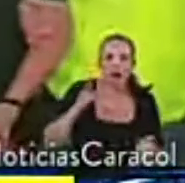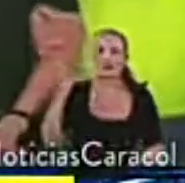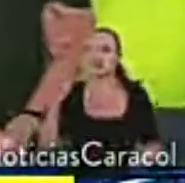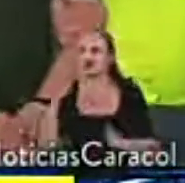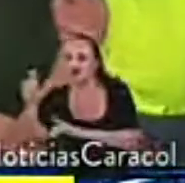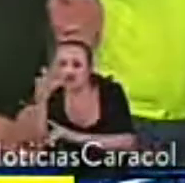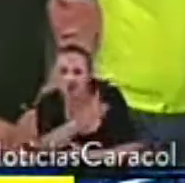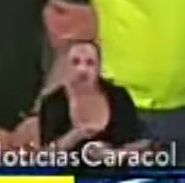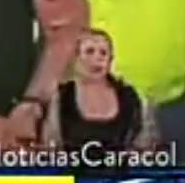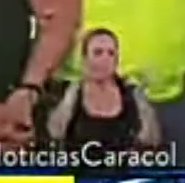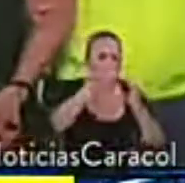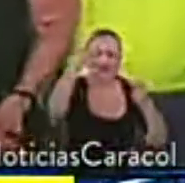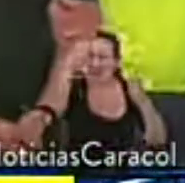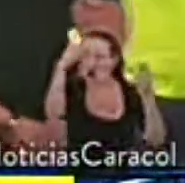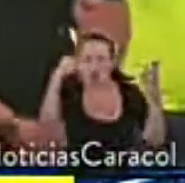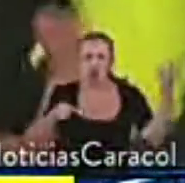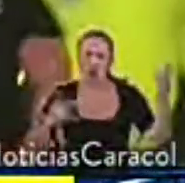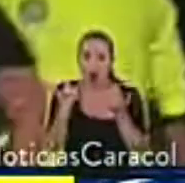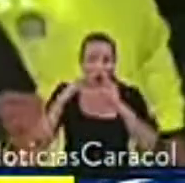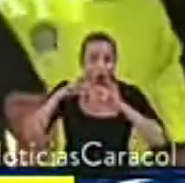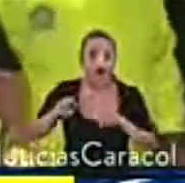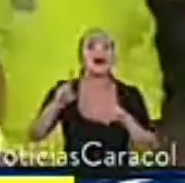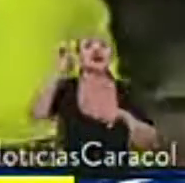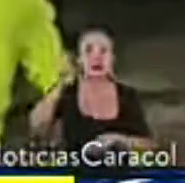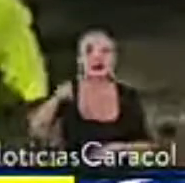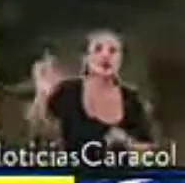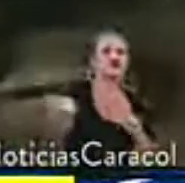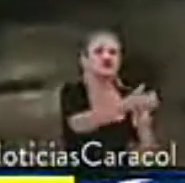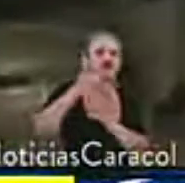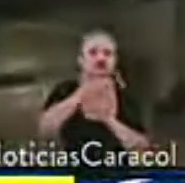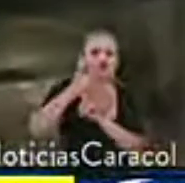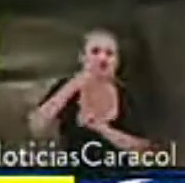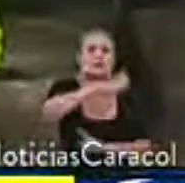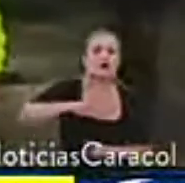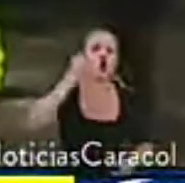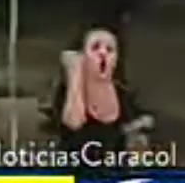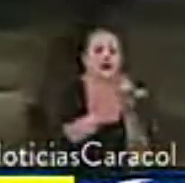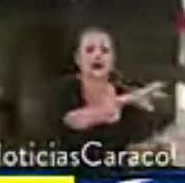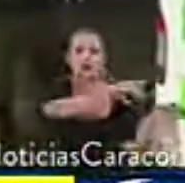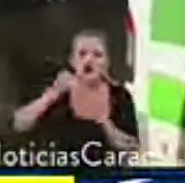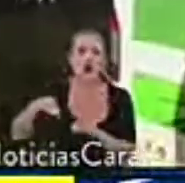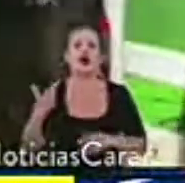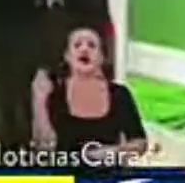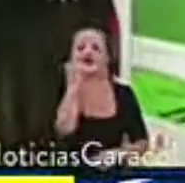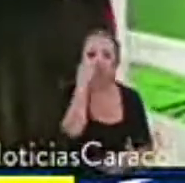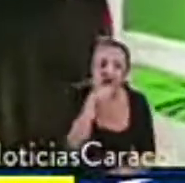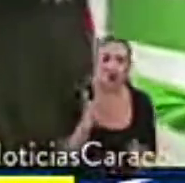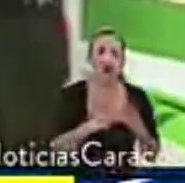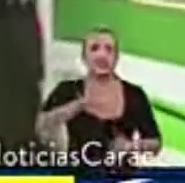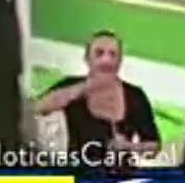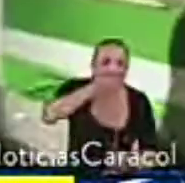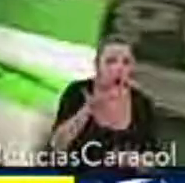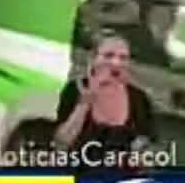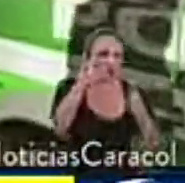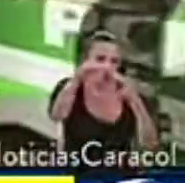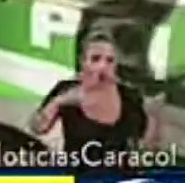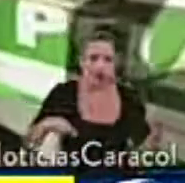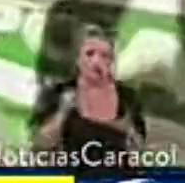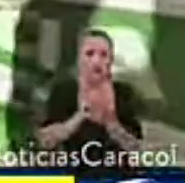de hecho, hasta reclutamiento forzado, narcotráfico, secuestro, homicidios múltiples. Tenía 128 órdenes de captura, Juan